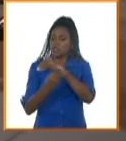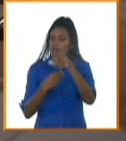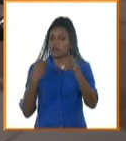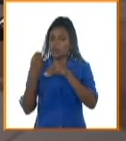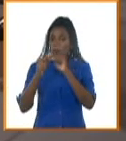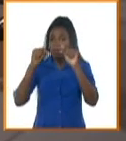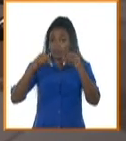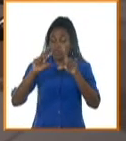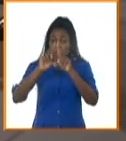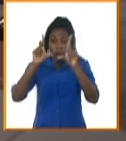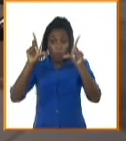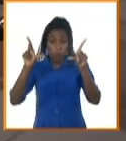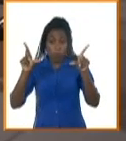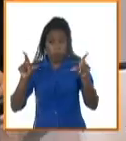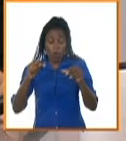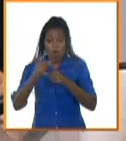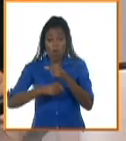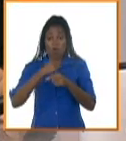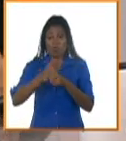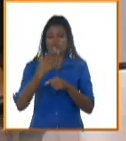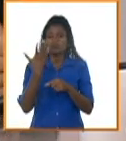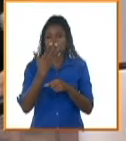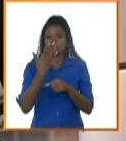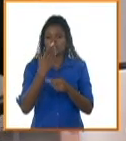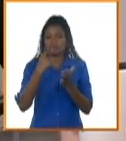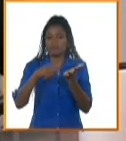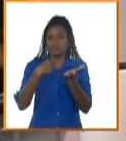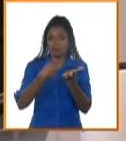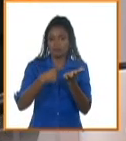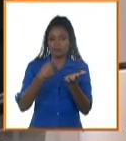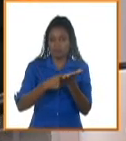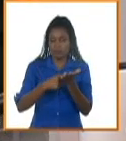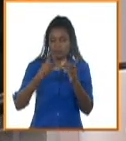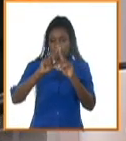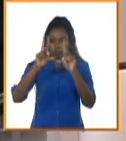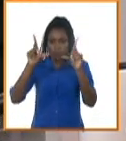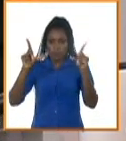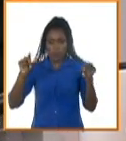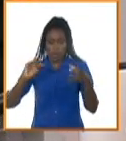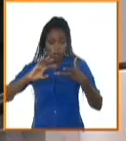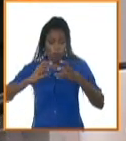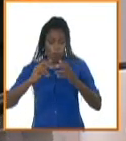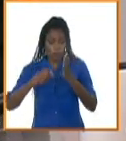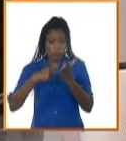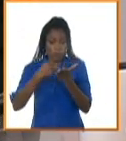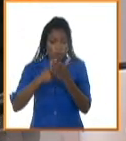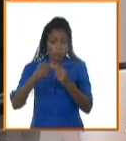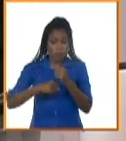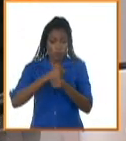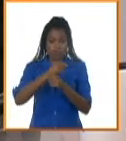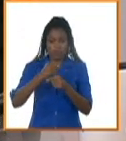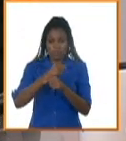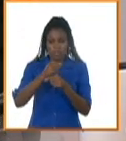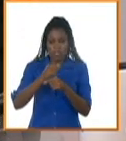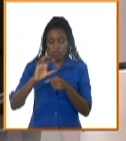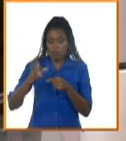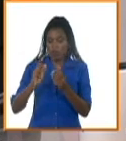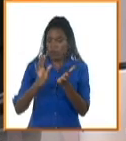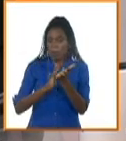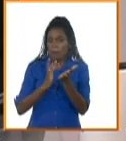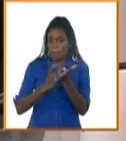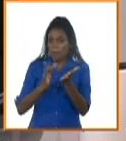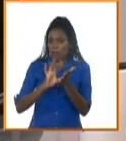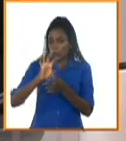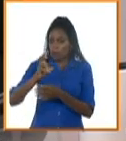se está haciendo en el uso del dinero en el país en la manera en que se está utilizando las operaciones bancarias en el país